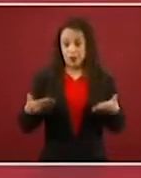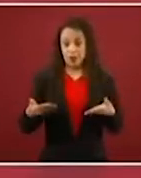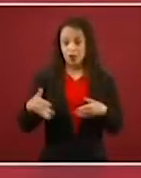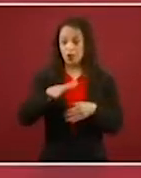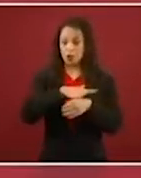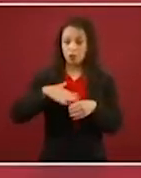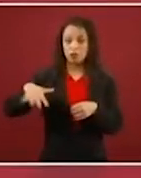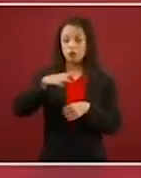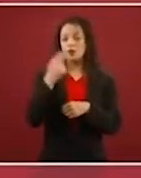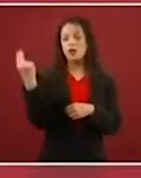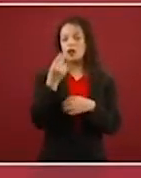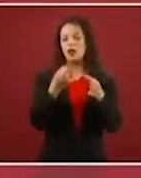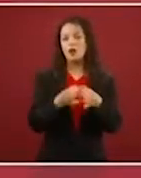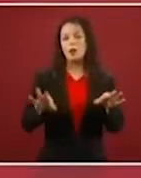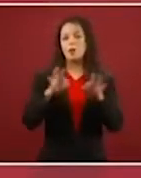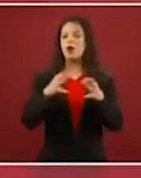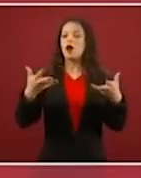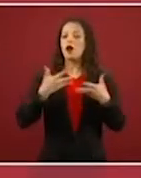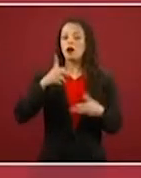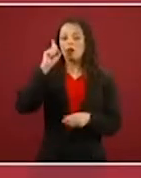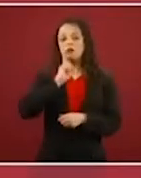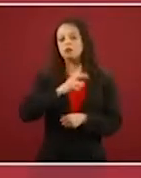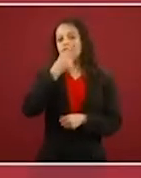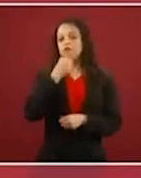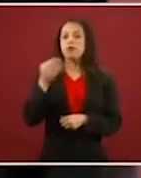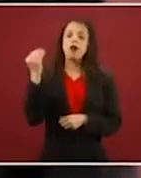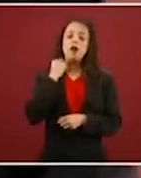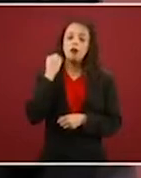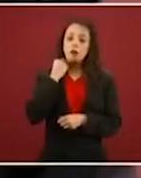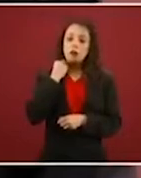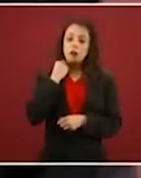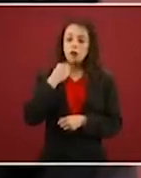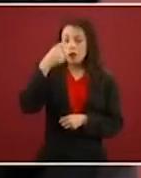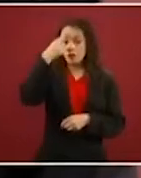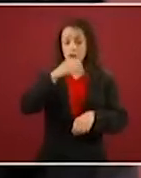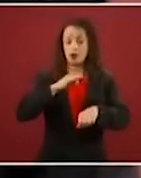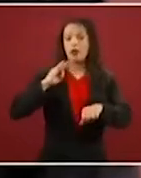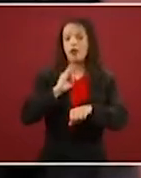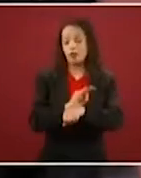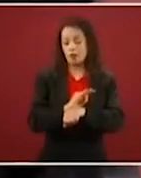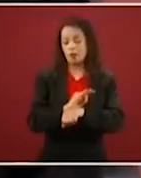abogados, mujeres y hombres, que defiendan